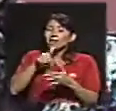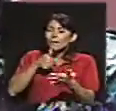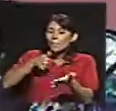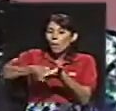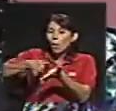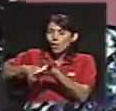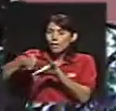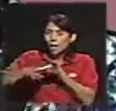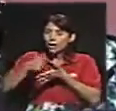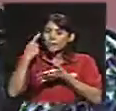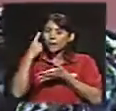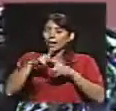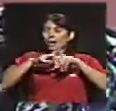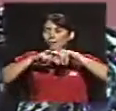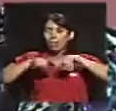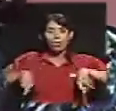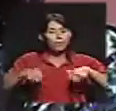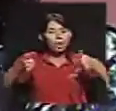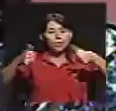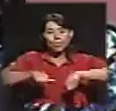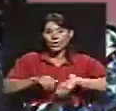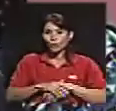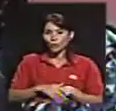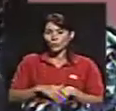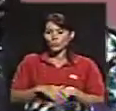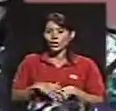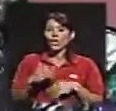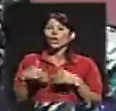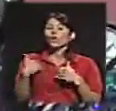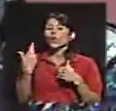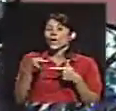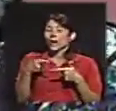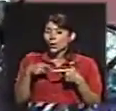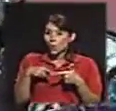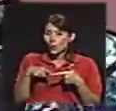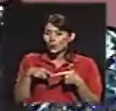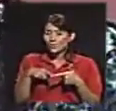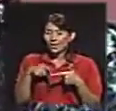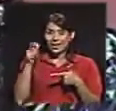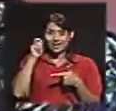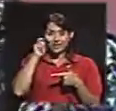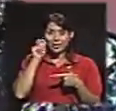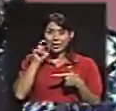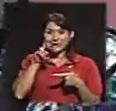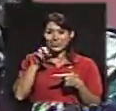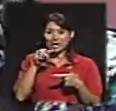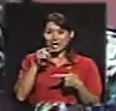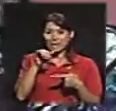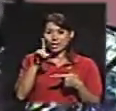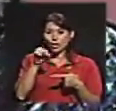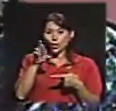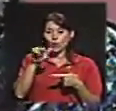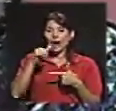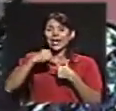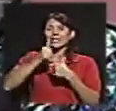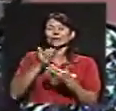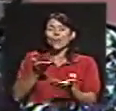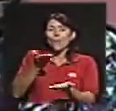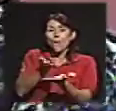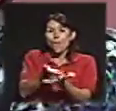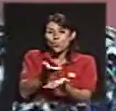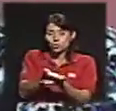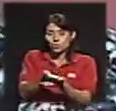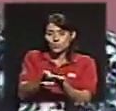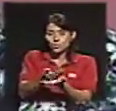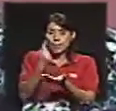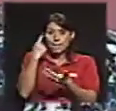para anular el acuerdo. Luego, la regidora planteó otra moción para que,